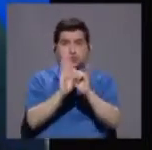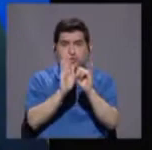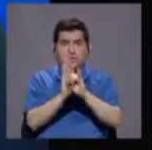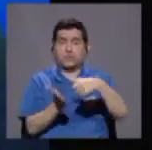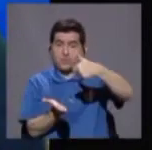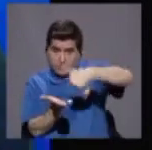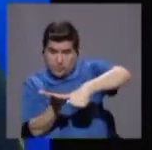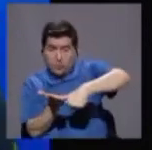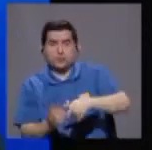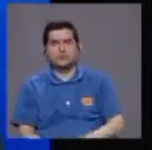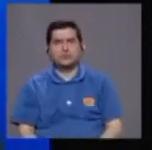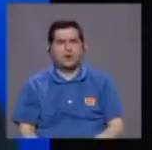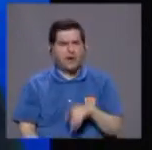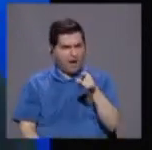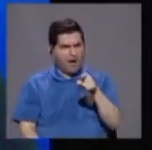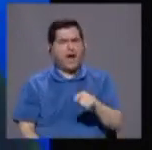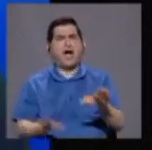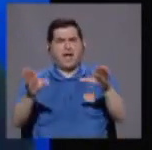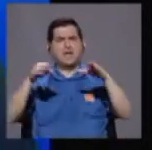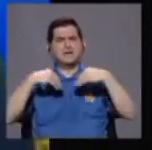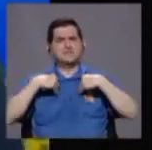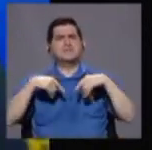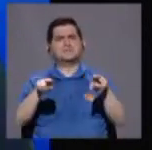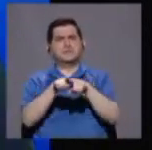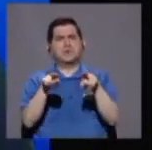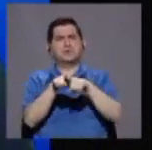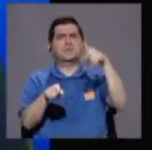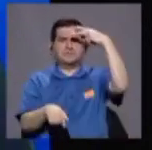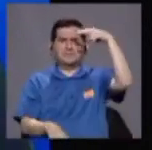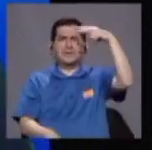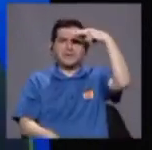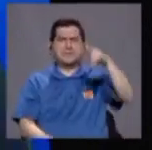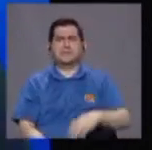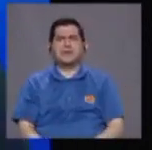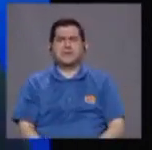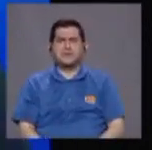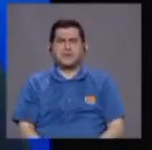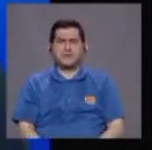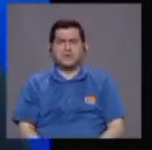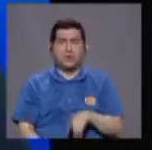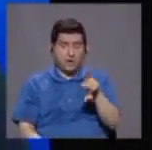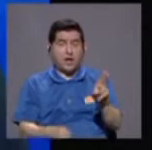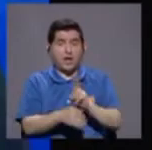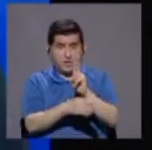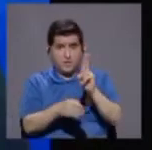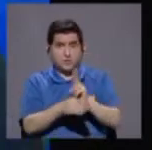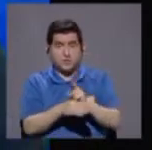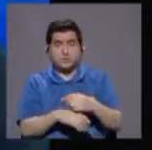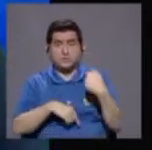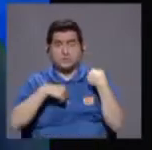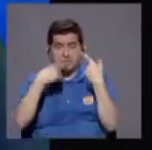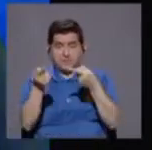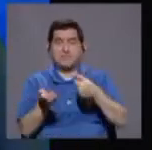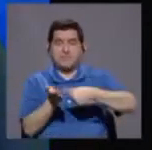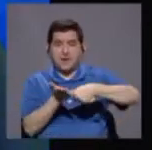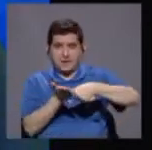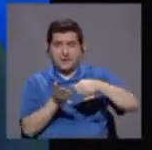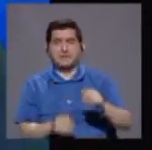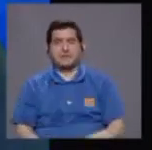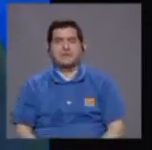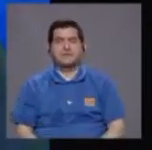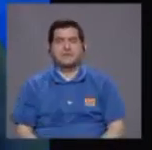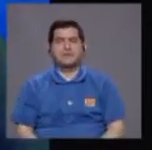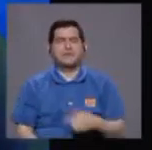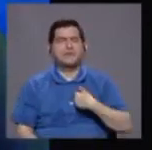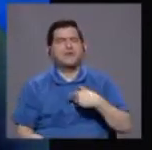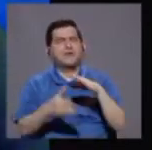Finalmente se adoptó en México poner la foto en la credencial de elector que se usa para votar, pero él lo traía ya presente desde que le